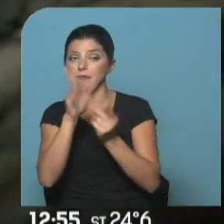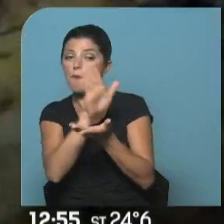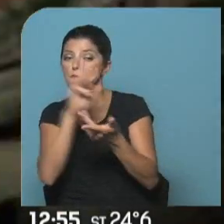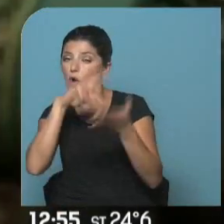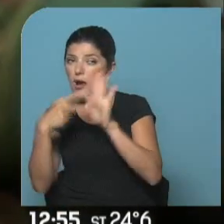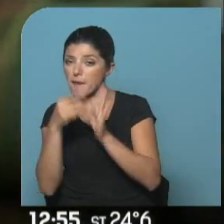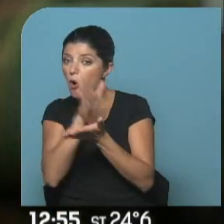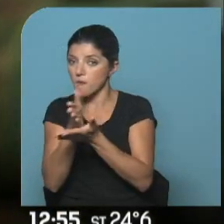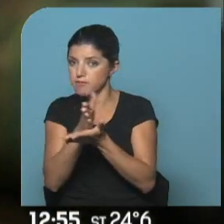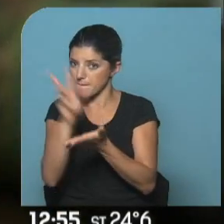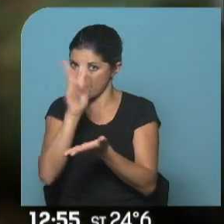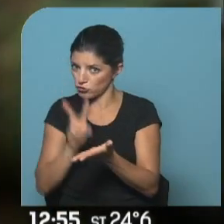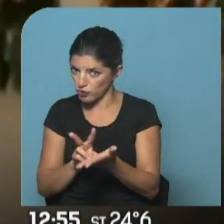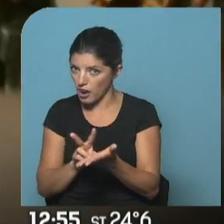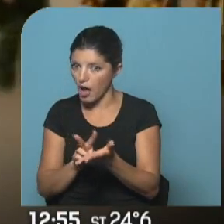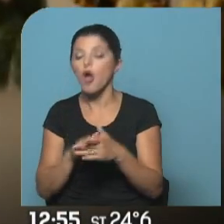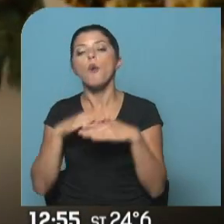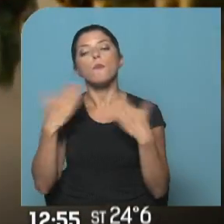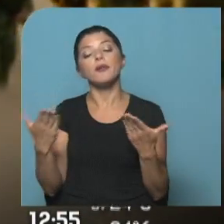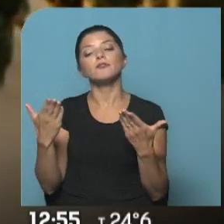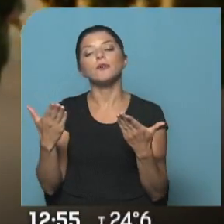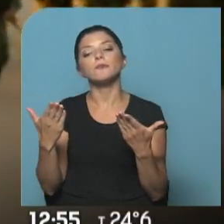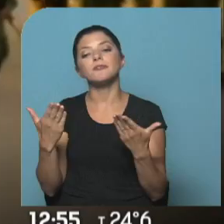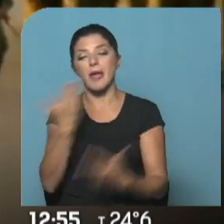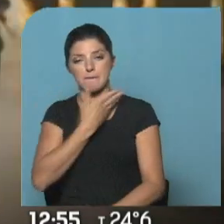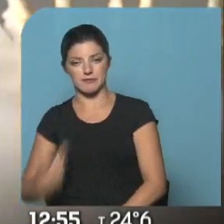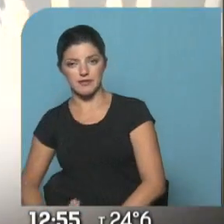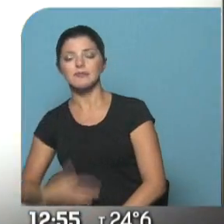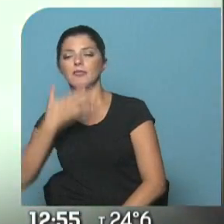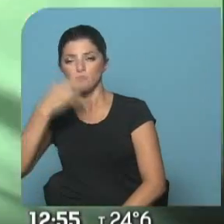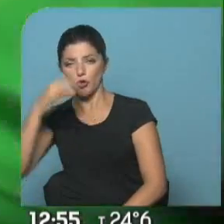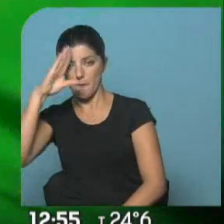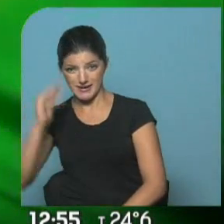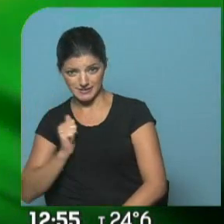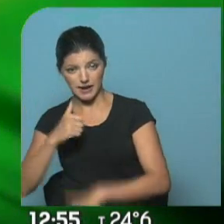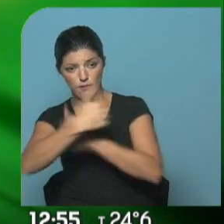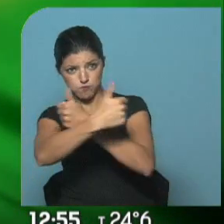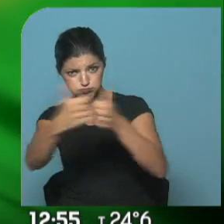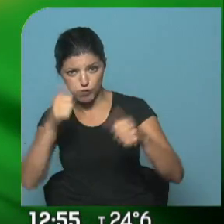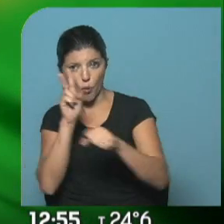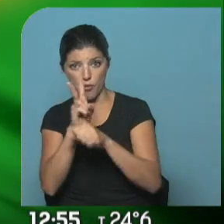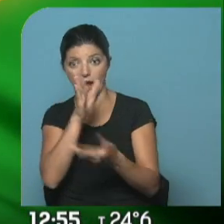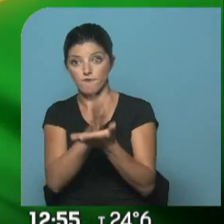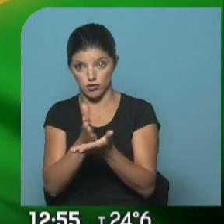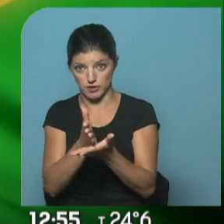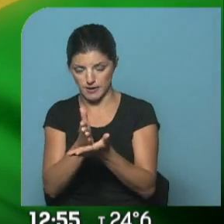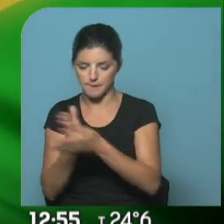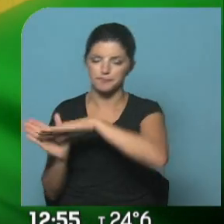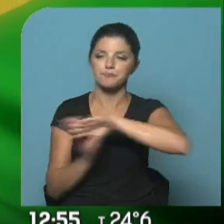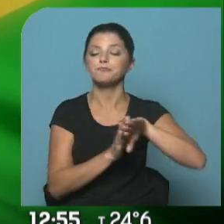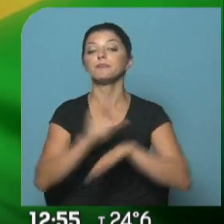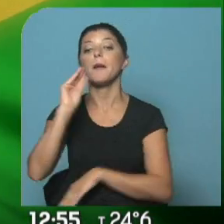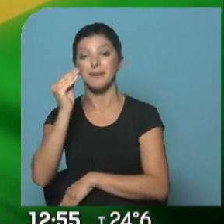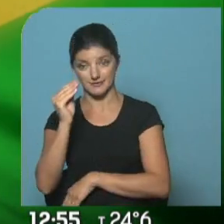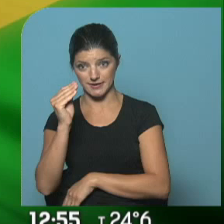Venezuela, por lo que el presidente Santos envió más tropas a la frontera. Brasil, pese a su crisis económica, está entre